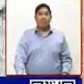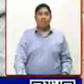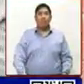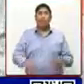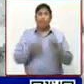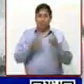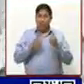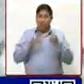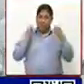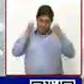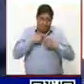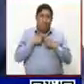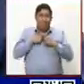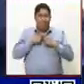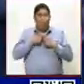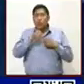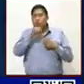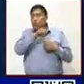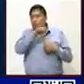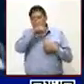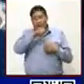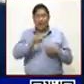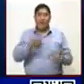Vas a estar bien simpática, ¿ya, mamita?